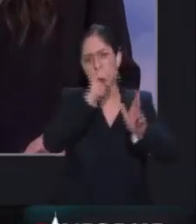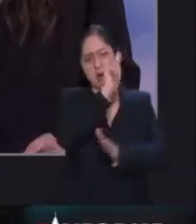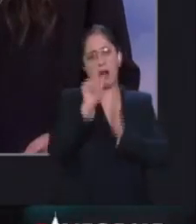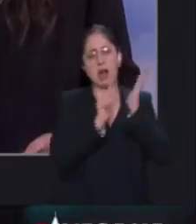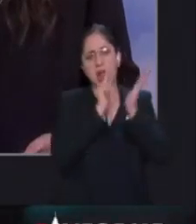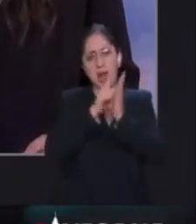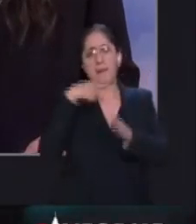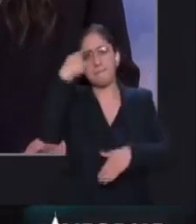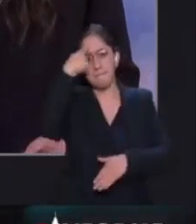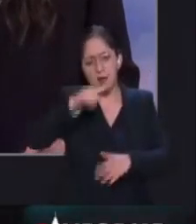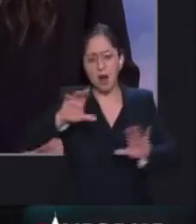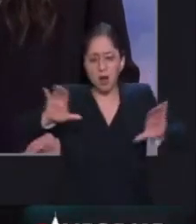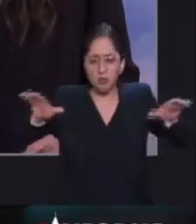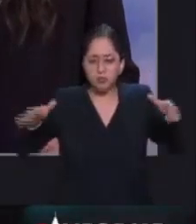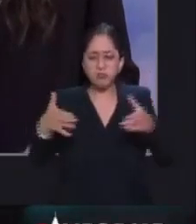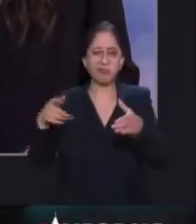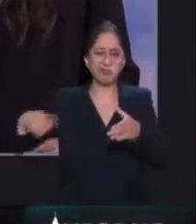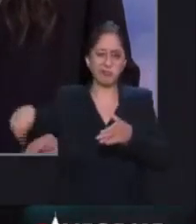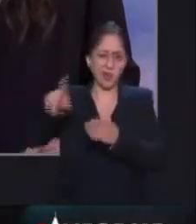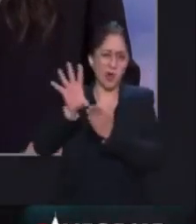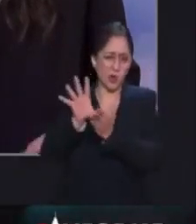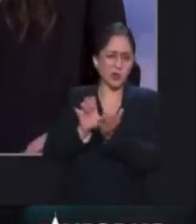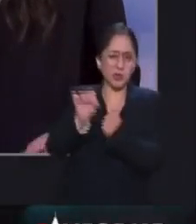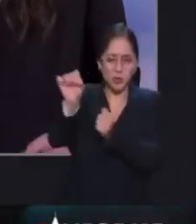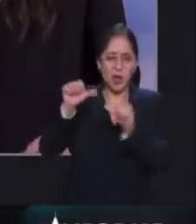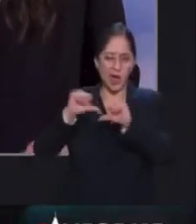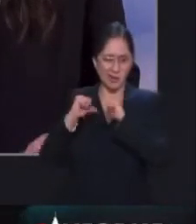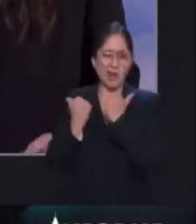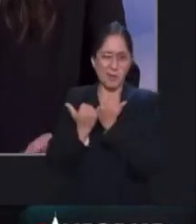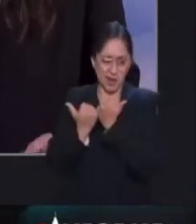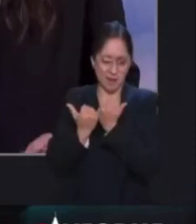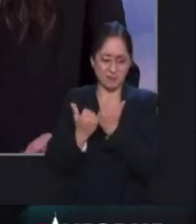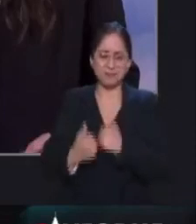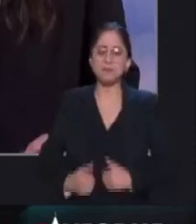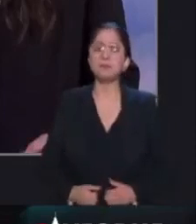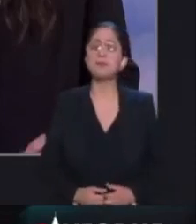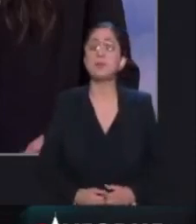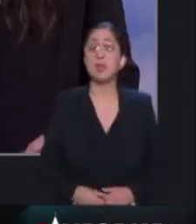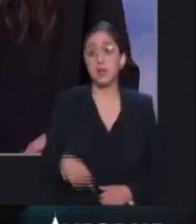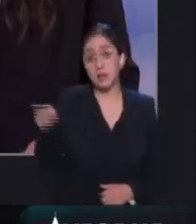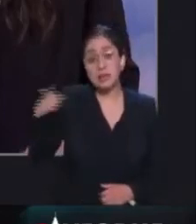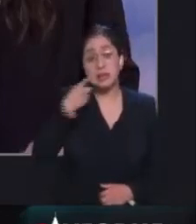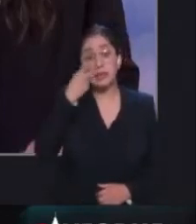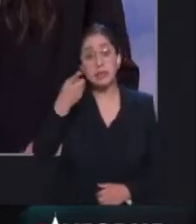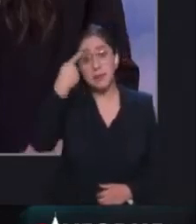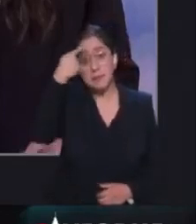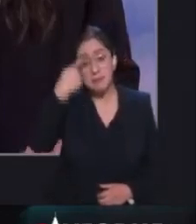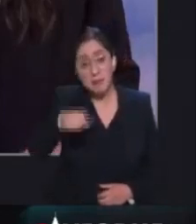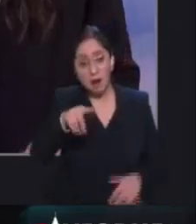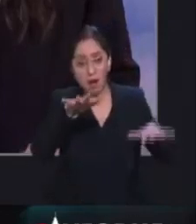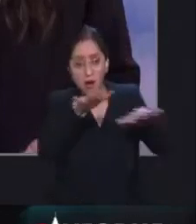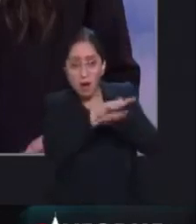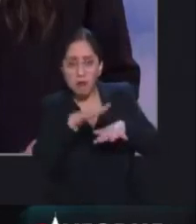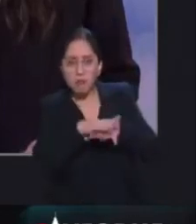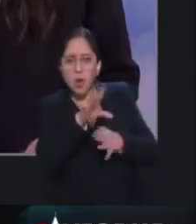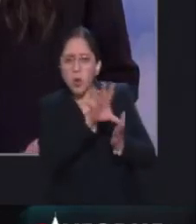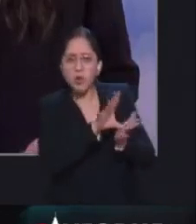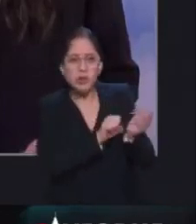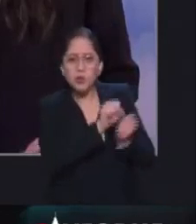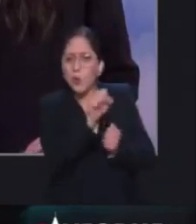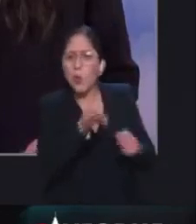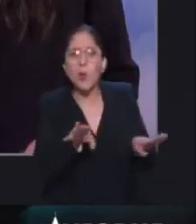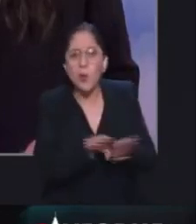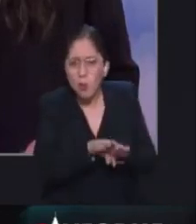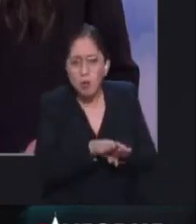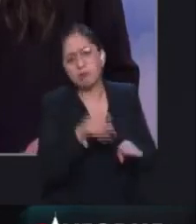una asamblea constituyente. La Constitución peruana dice: el único mecanismo para replantear la Constitución, los mecanismos